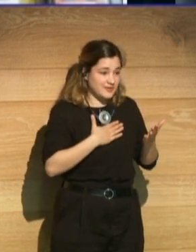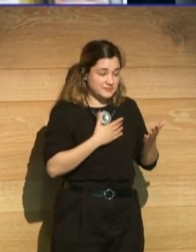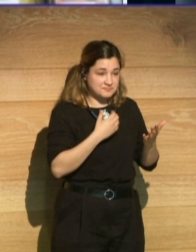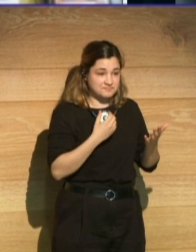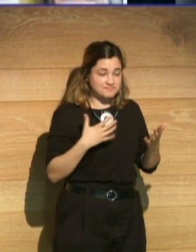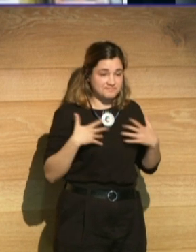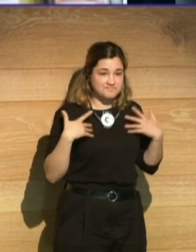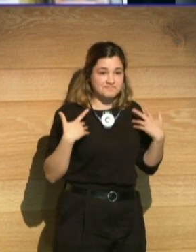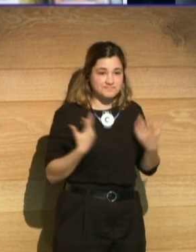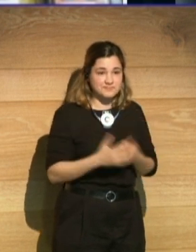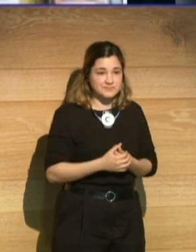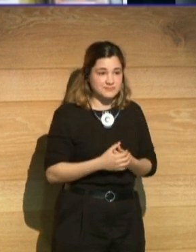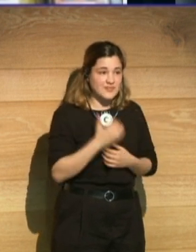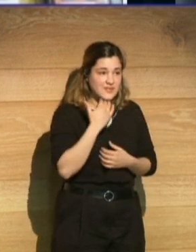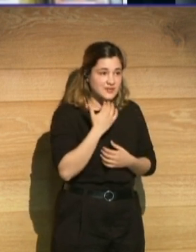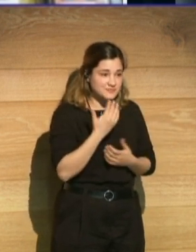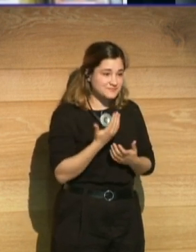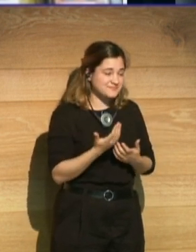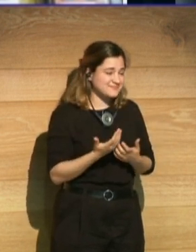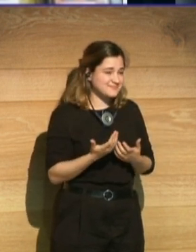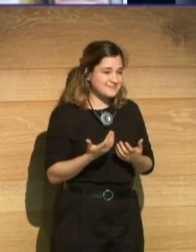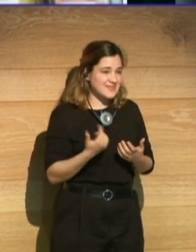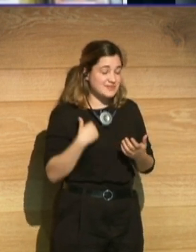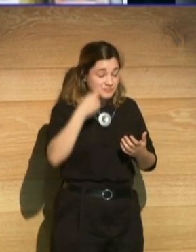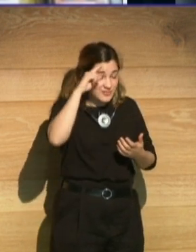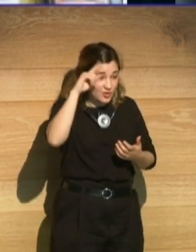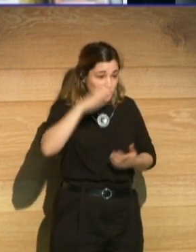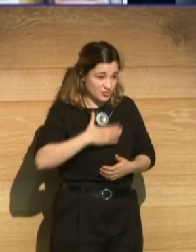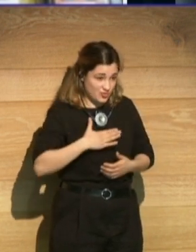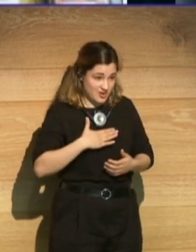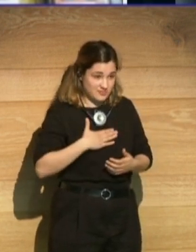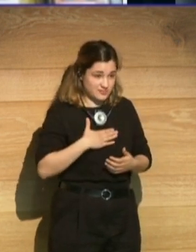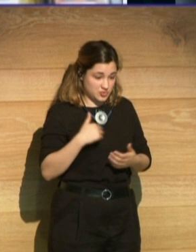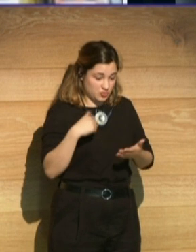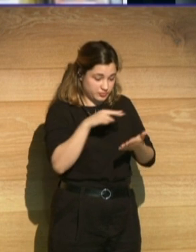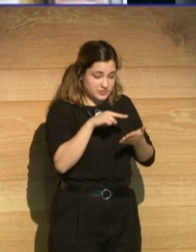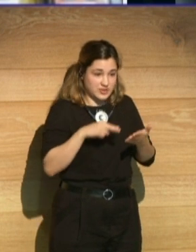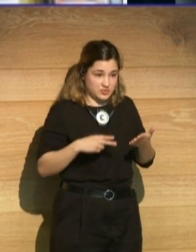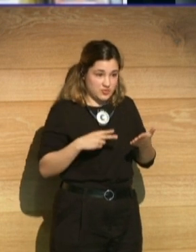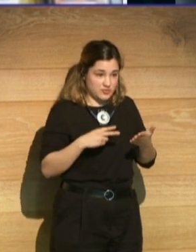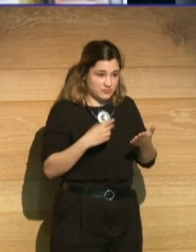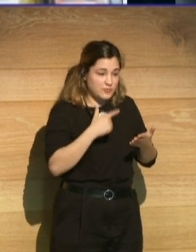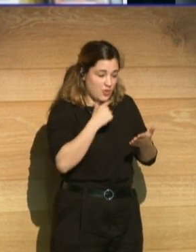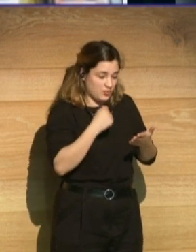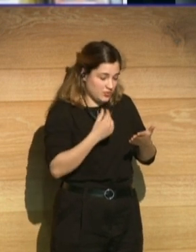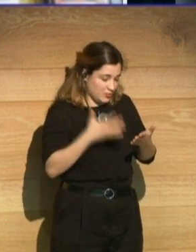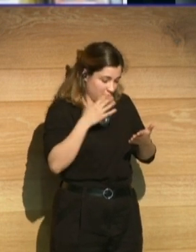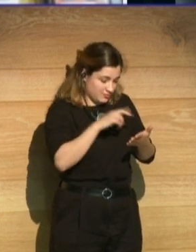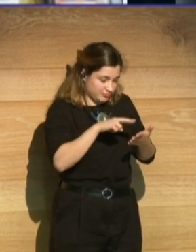algo que me retorna porque gran parte de mi cultura procede de allí como lector, como aficionado, apasionado de